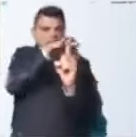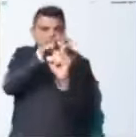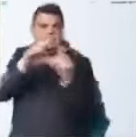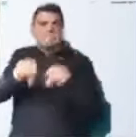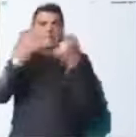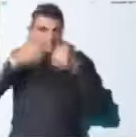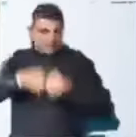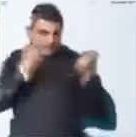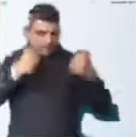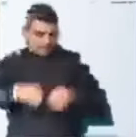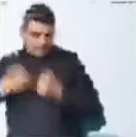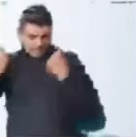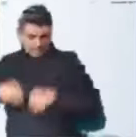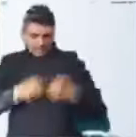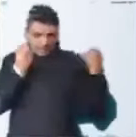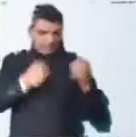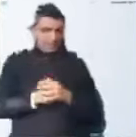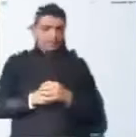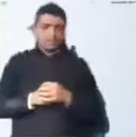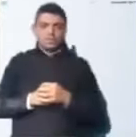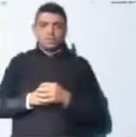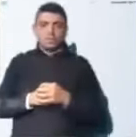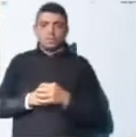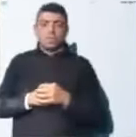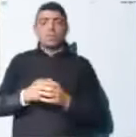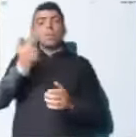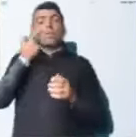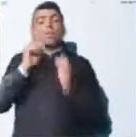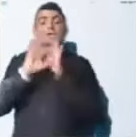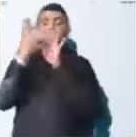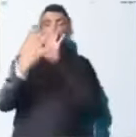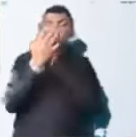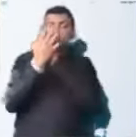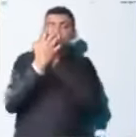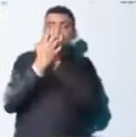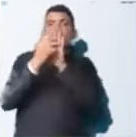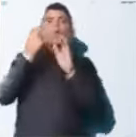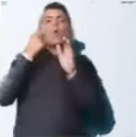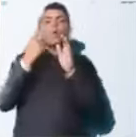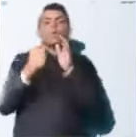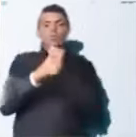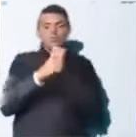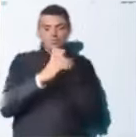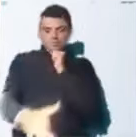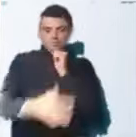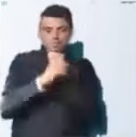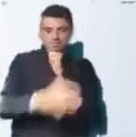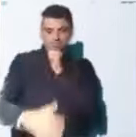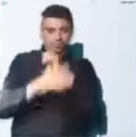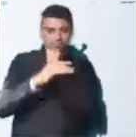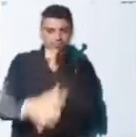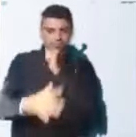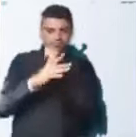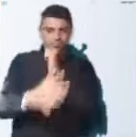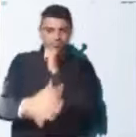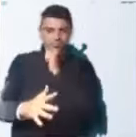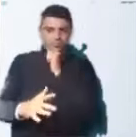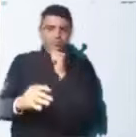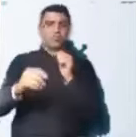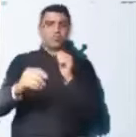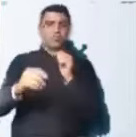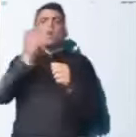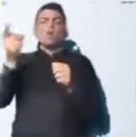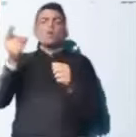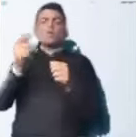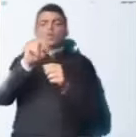En esta imagen podemos ver la principal causa de diarrea en menores, ocasionada por el rotavirus, que también en